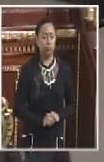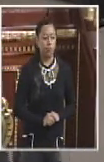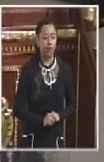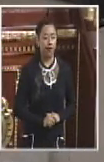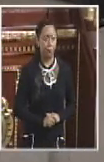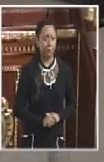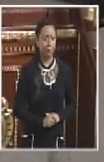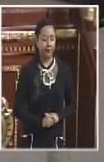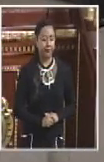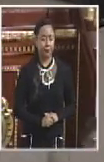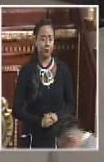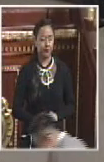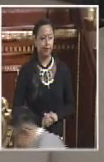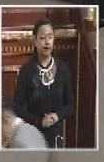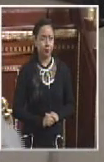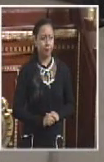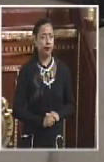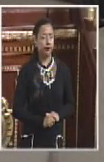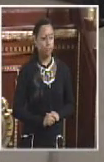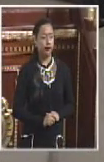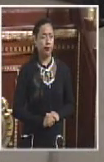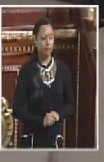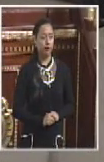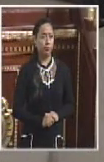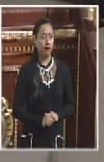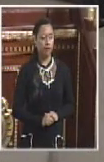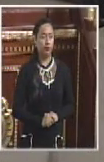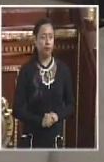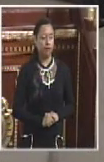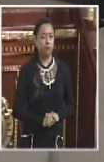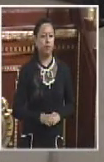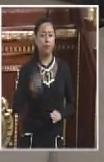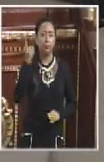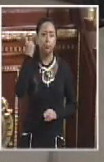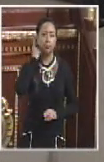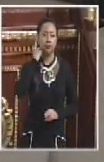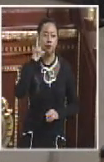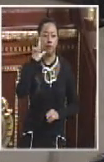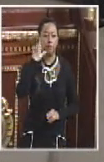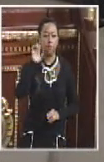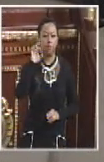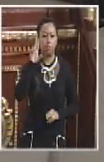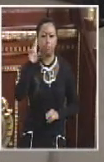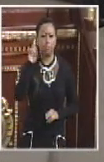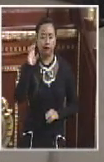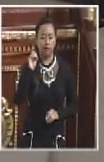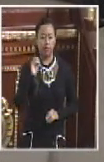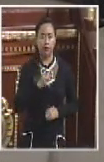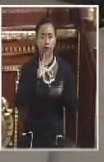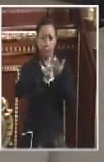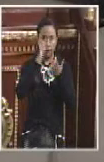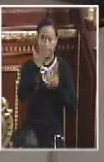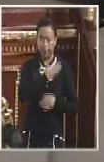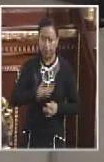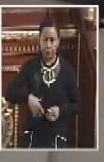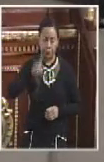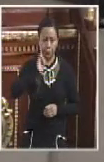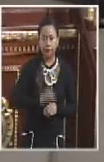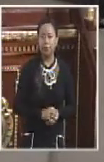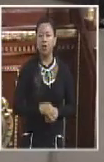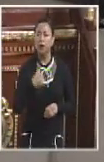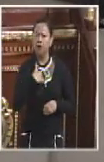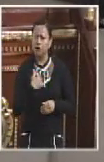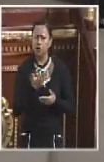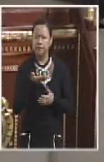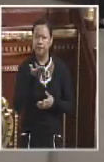Diputado Lerdo de Tejada. Gracias, Presidenta. La solicitud